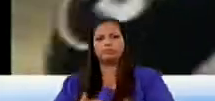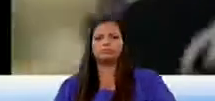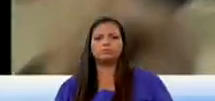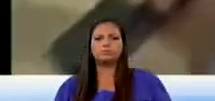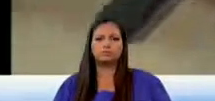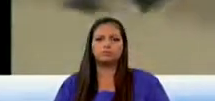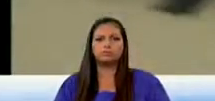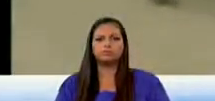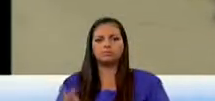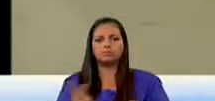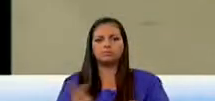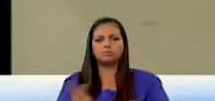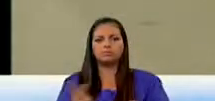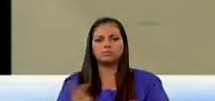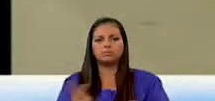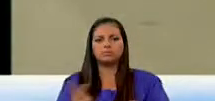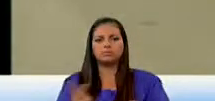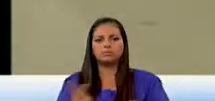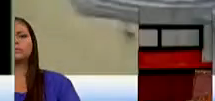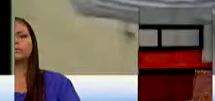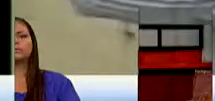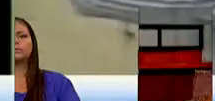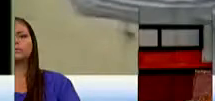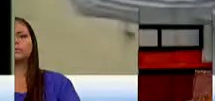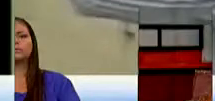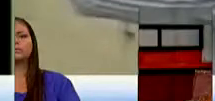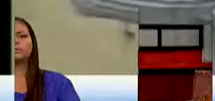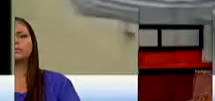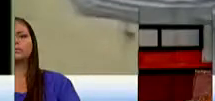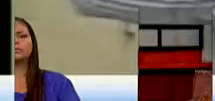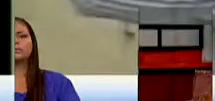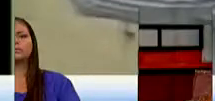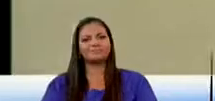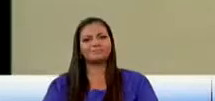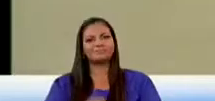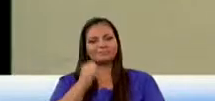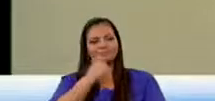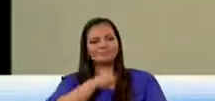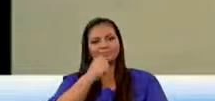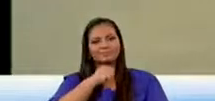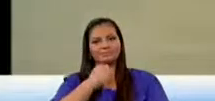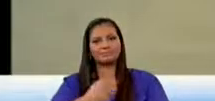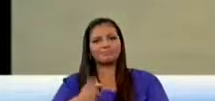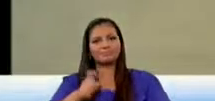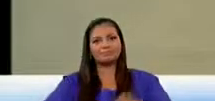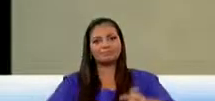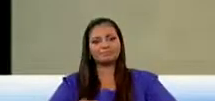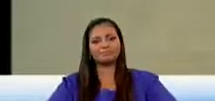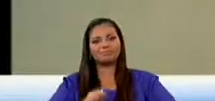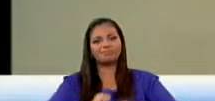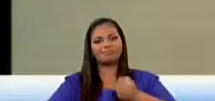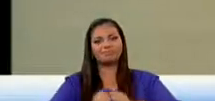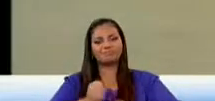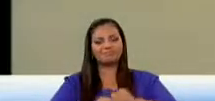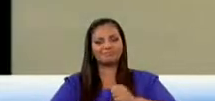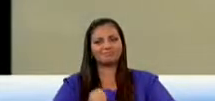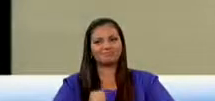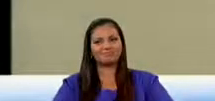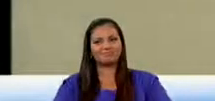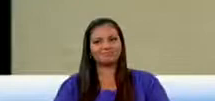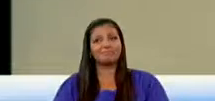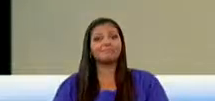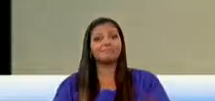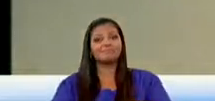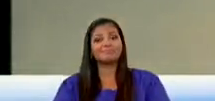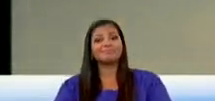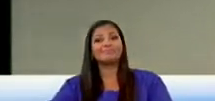parte de este inconveniente que sufren las personas que tienen que estar acá. ¿Qué ocurre? No solamente en ese tramo, en el otro